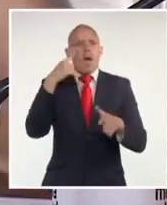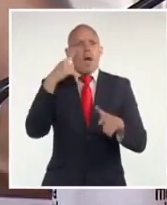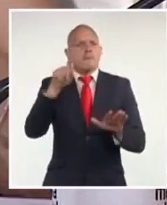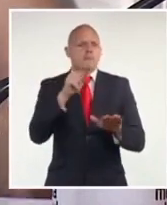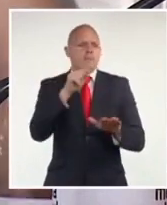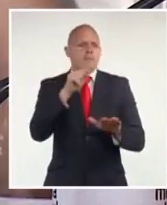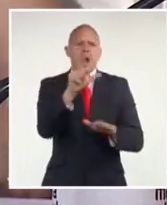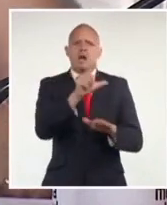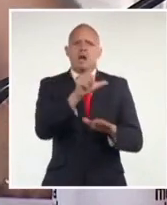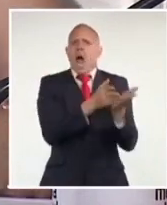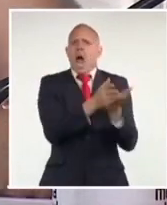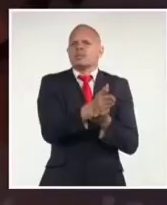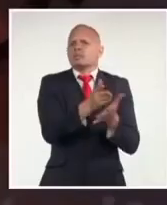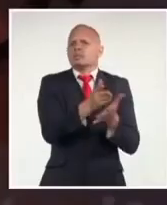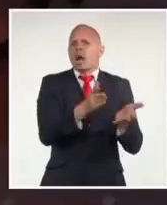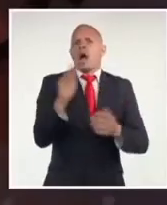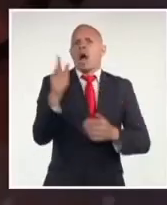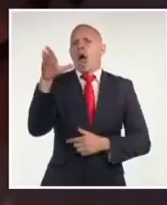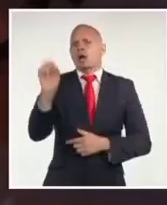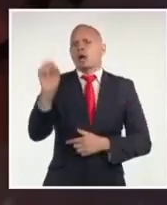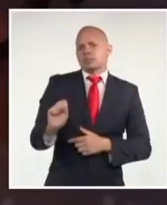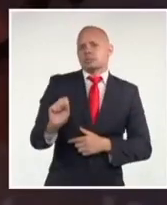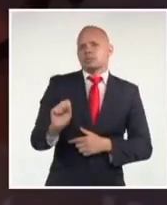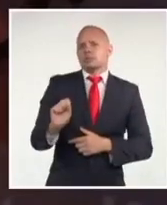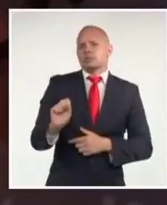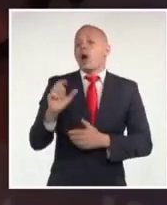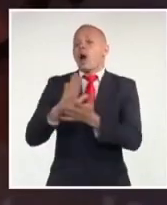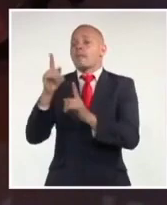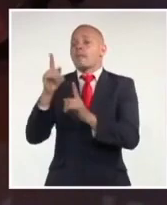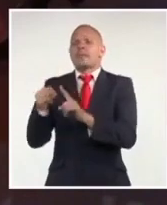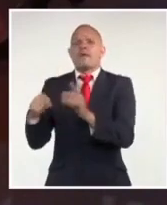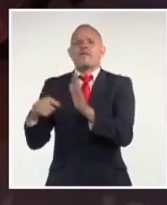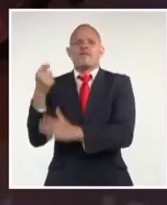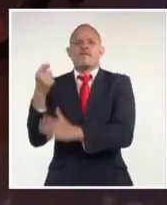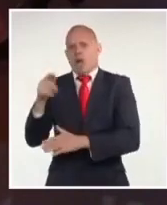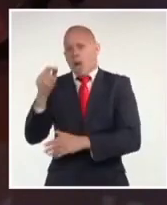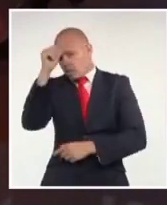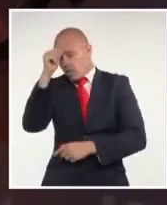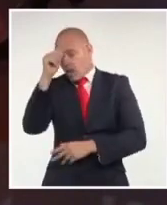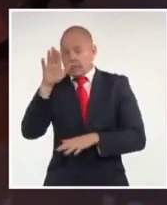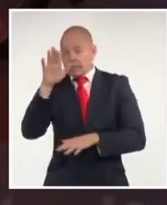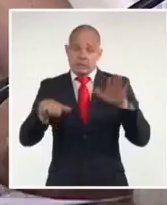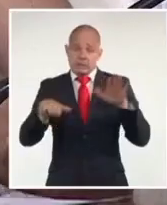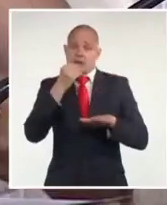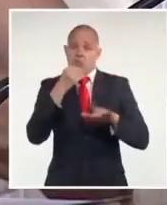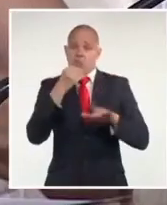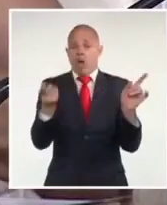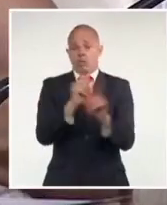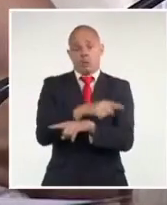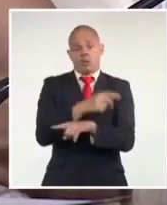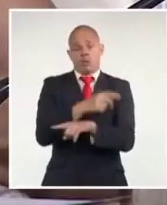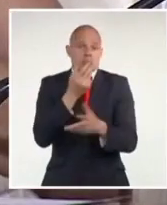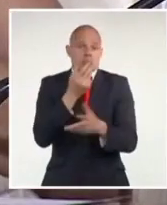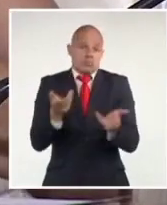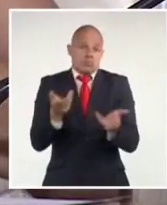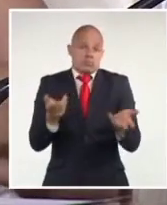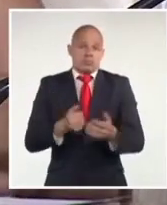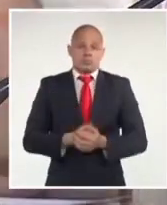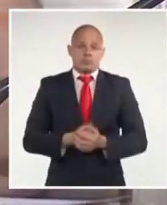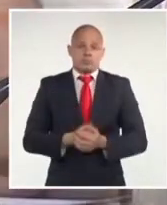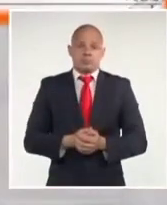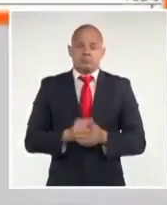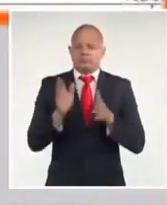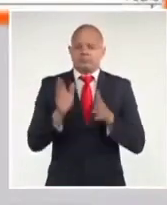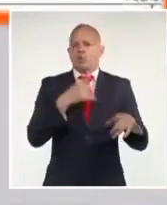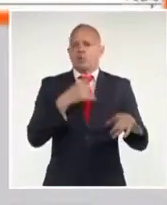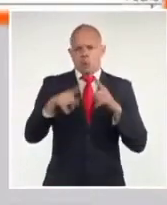no estaba, se puede imponer o quizás no, y hay que seguirlo vigilando, por eso es la vigilancia. La siguiente diapo es Ciego de